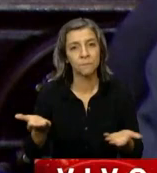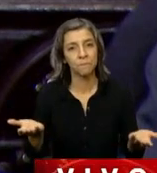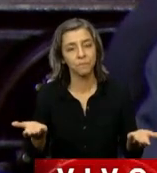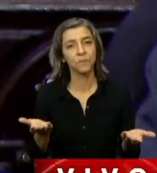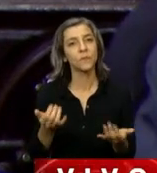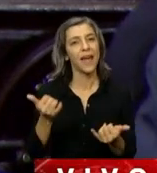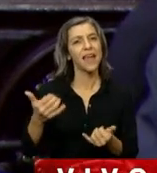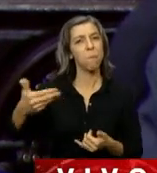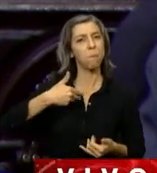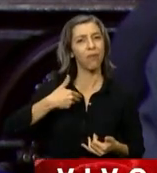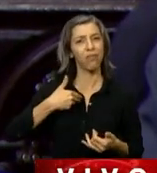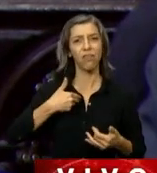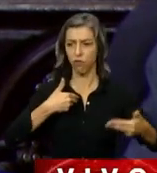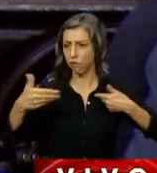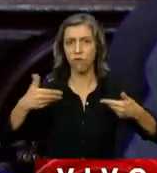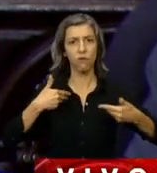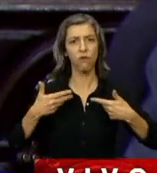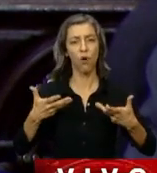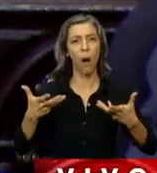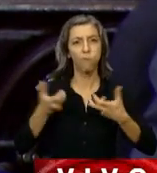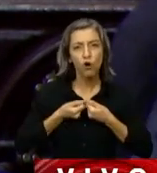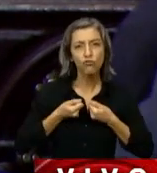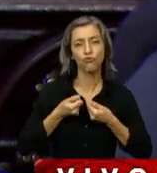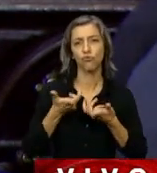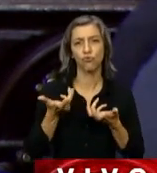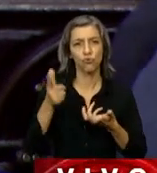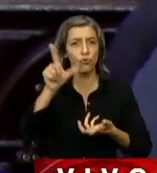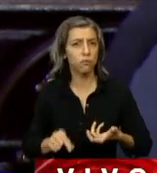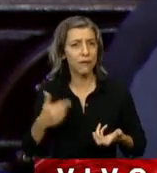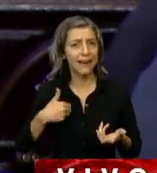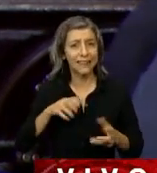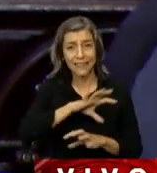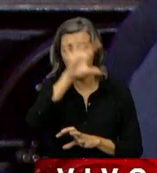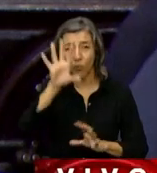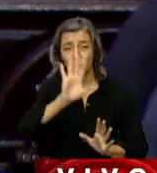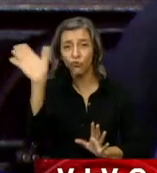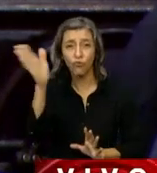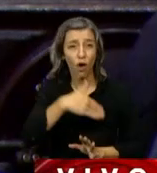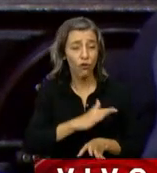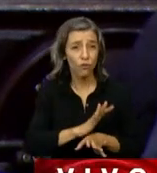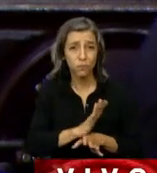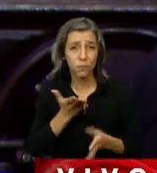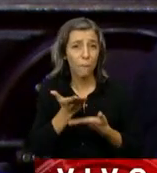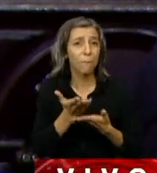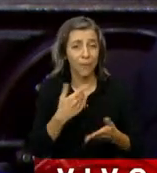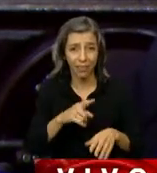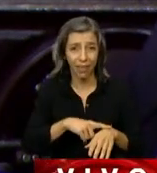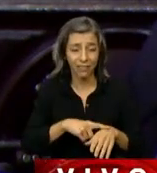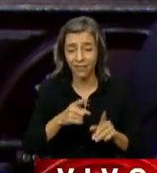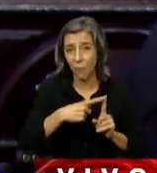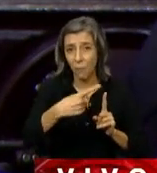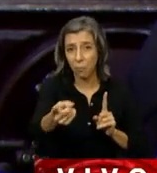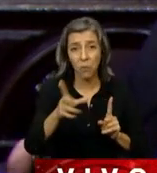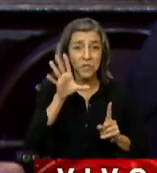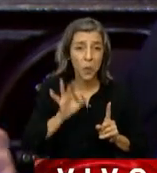hay un pedido, un apoyo, un impulso verdaderamente federal para que se prorroguen estas asignaciones. 50